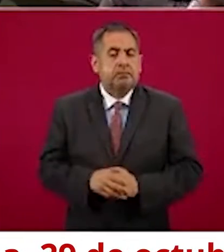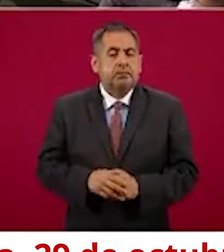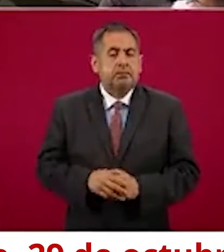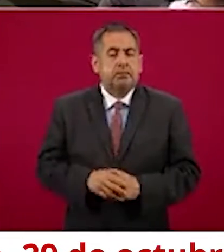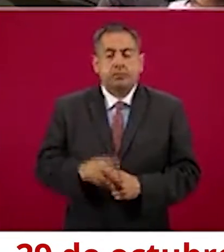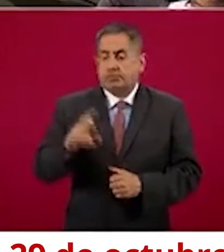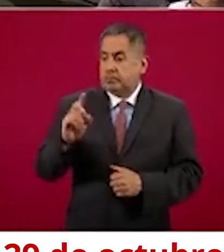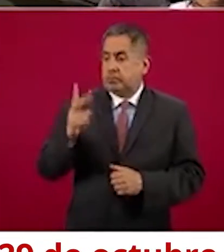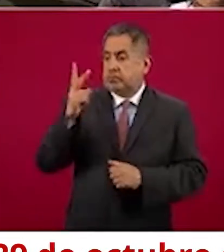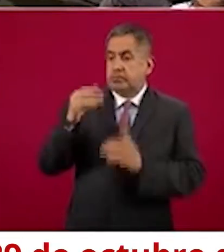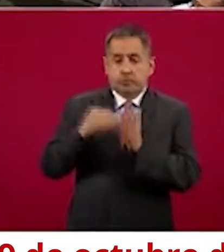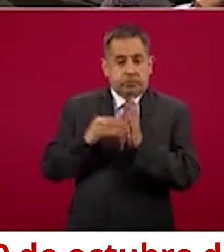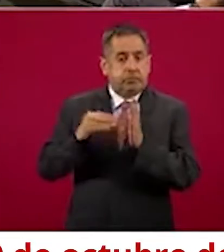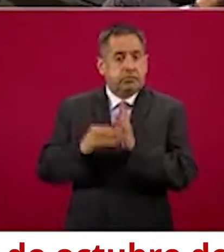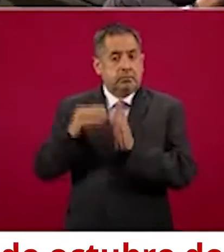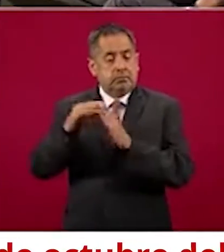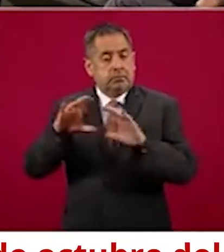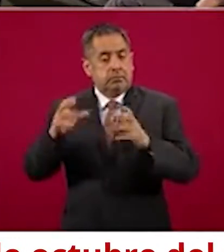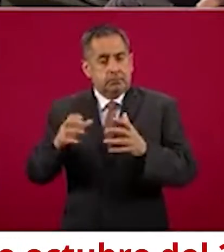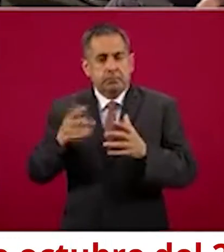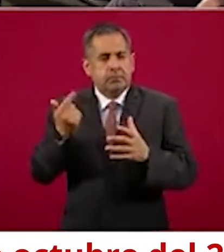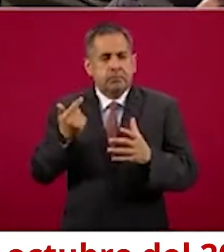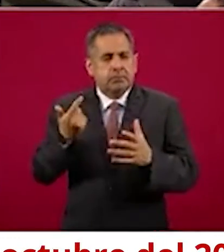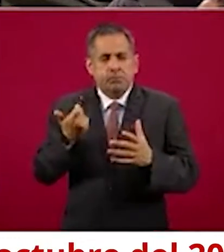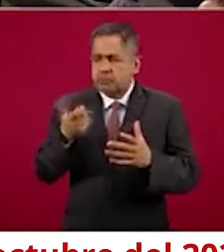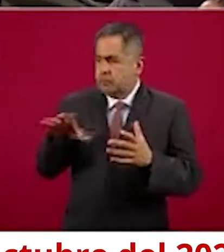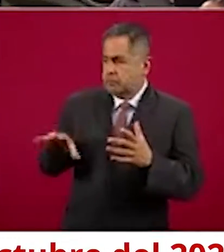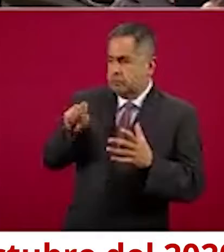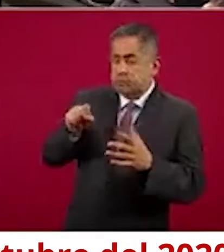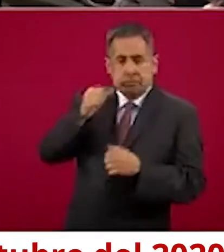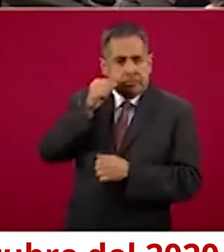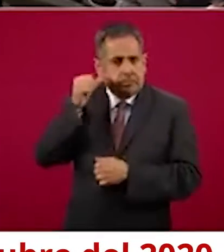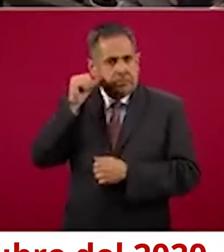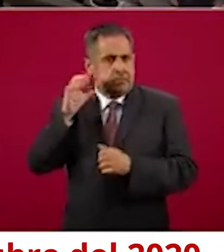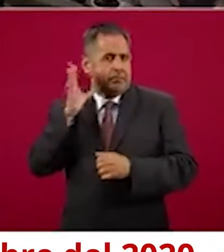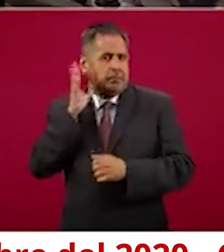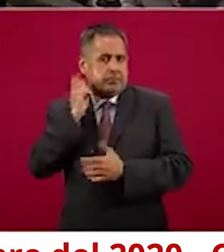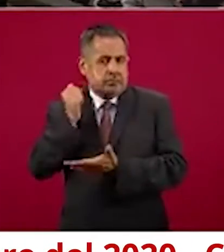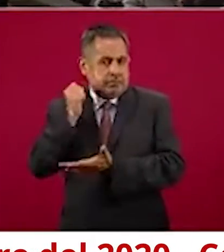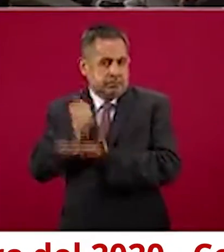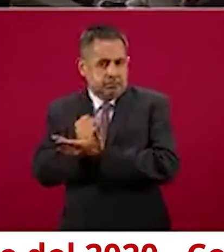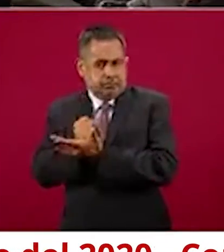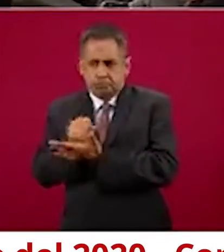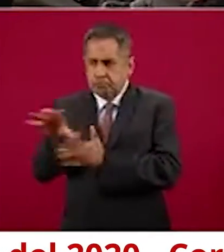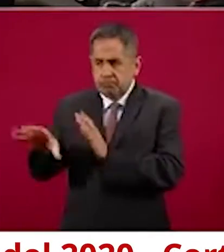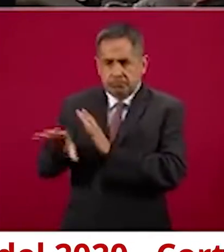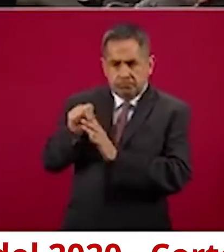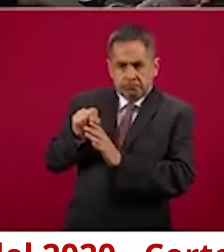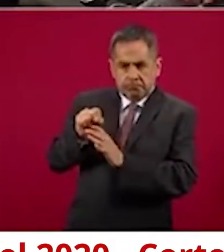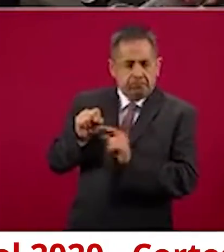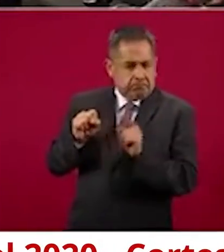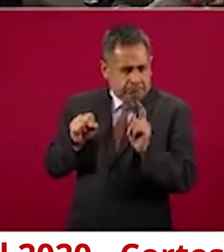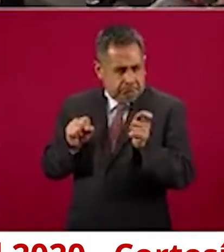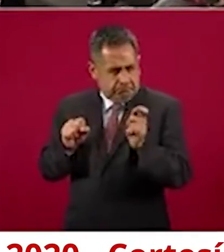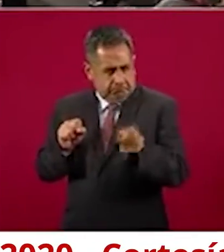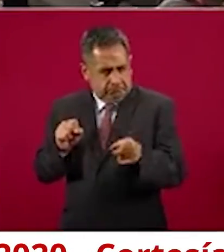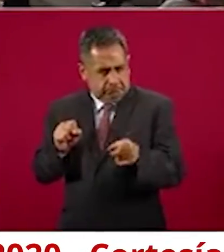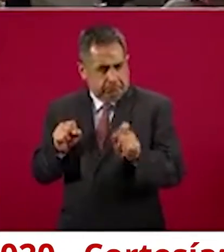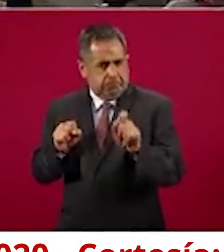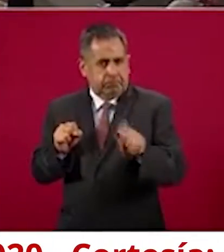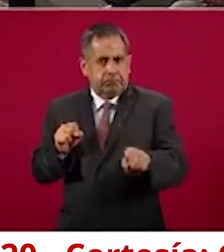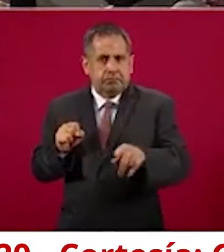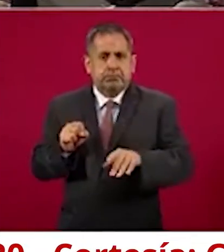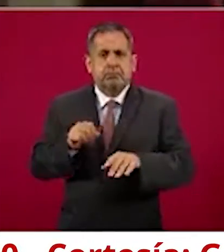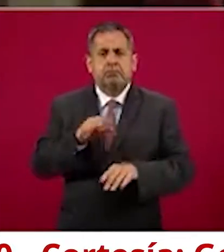32,000 millones, y bueno, se van a ser tomados de lo que se aprobó ayer en la Cámara de Diputados del